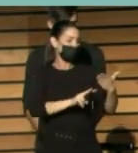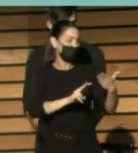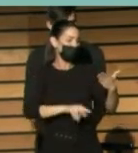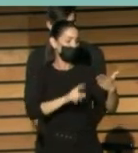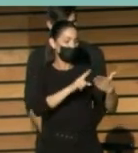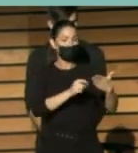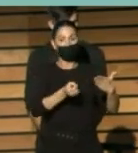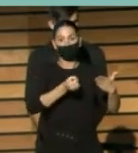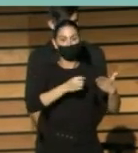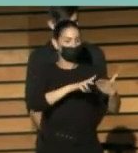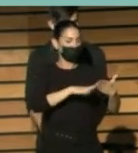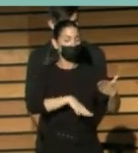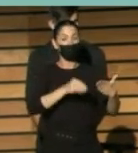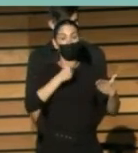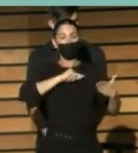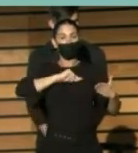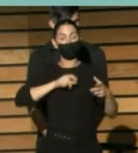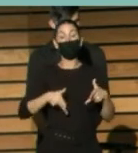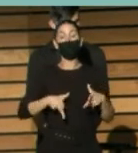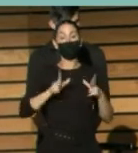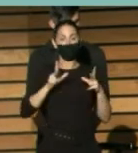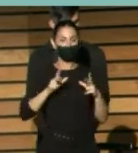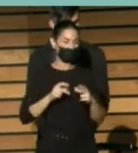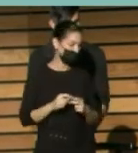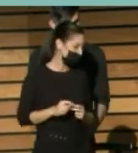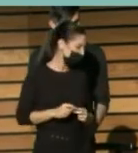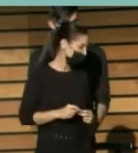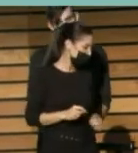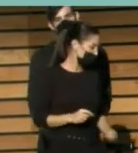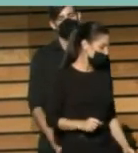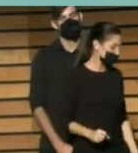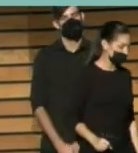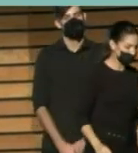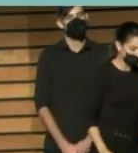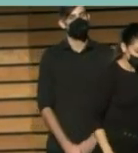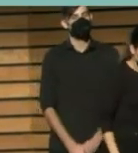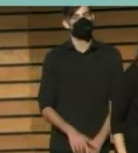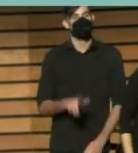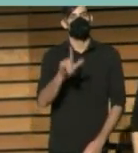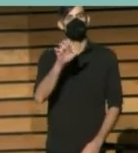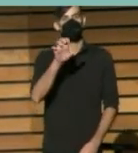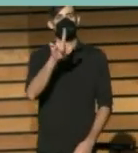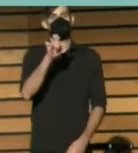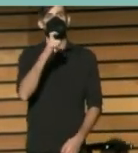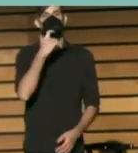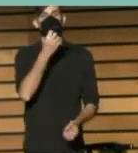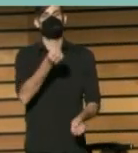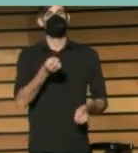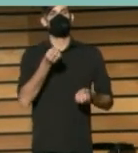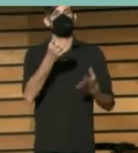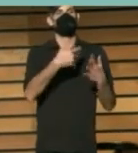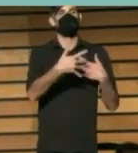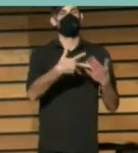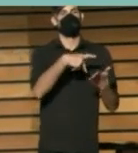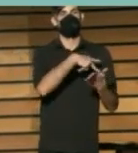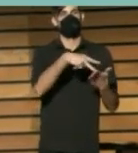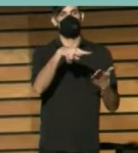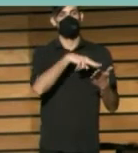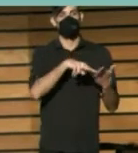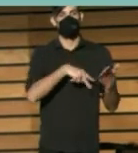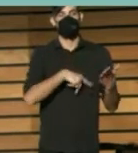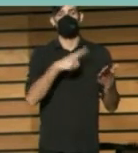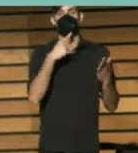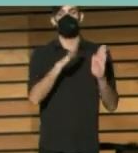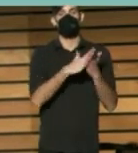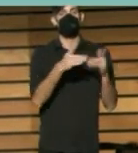Decía o dice Irene Vallejo en su obra Manifiesto por la lectura que los libros ofrecen un